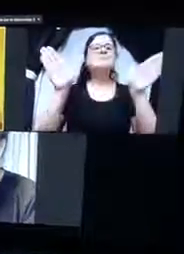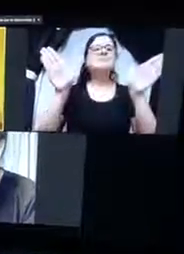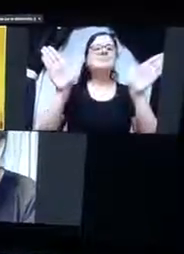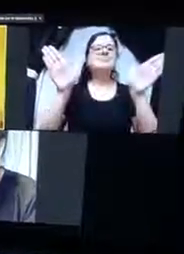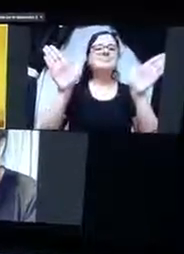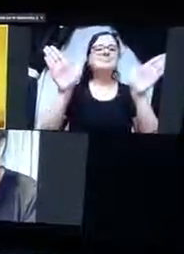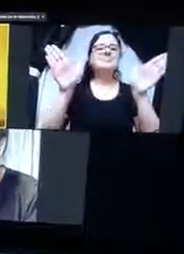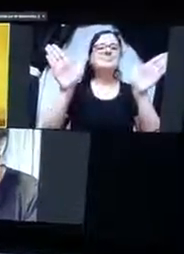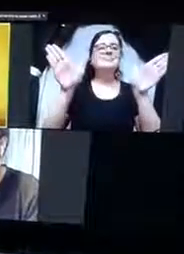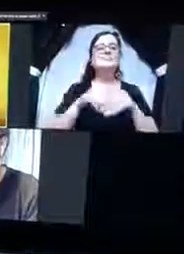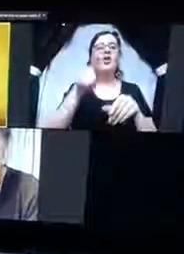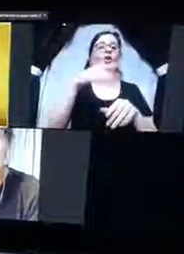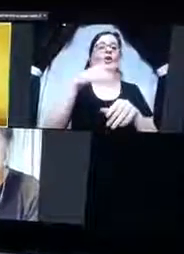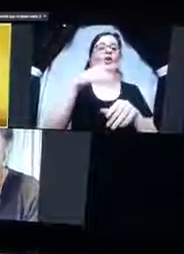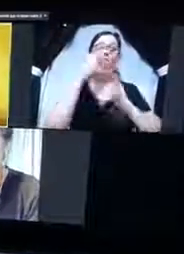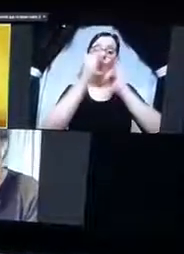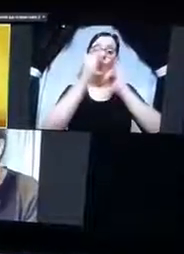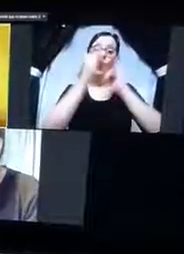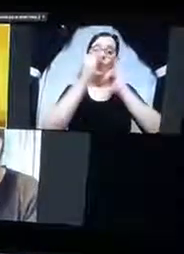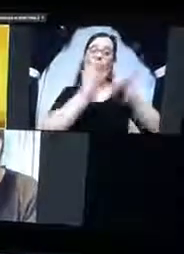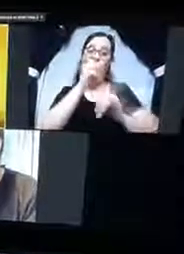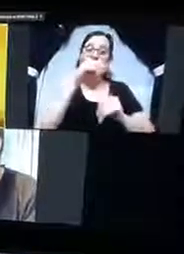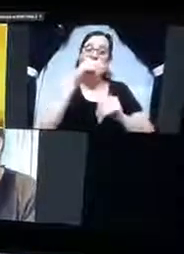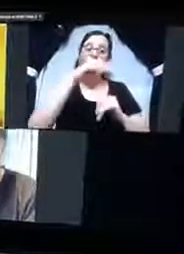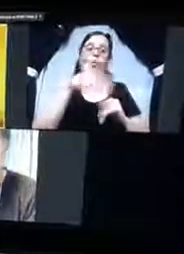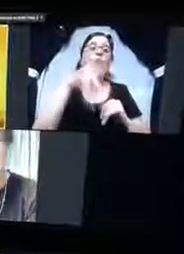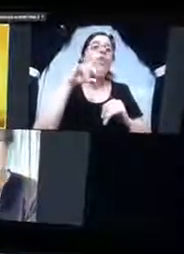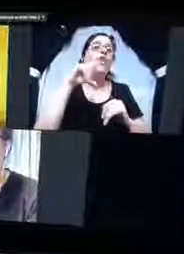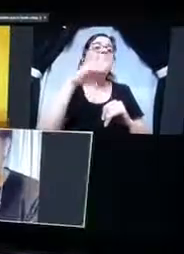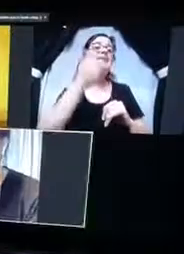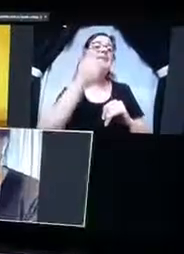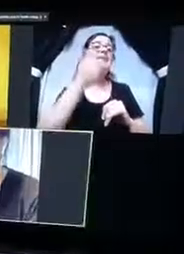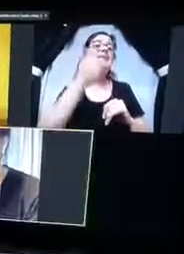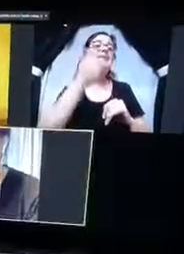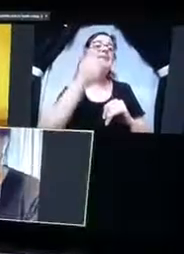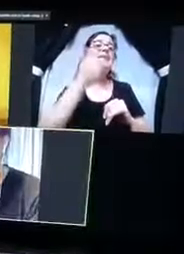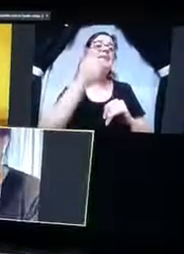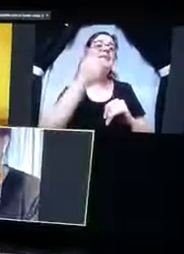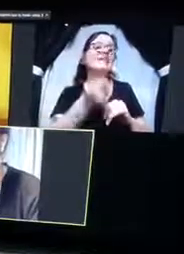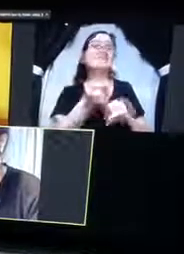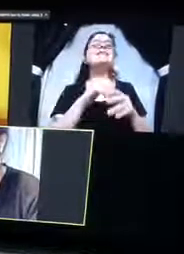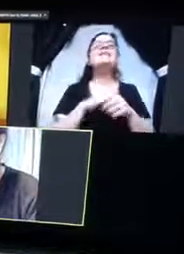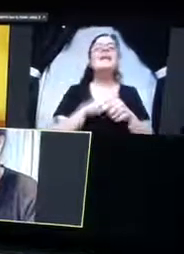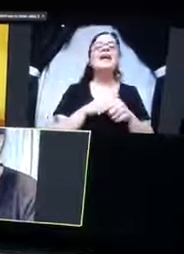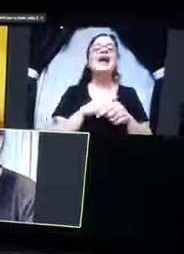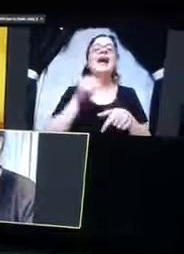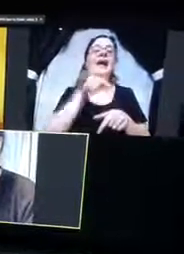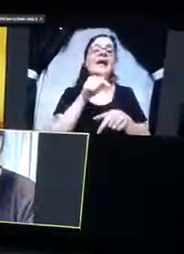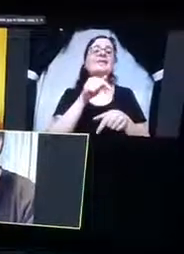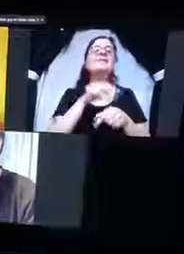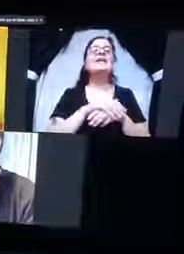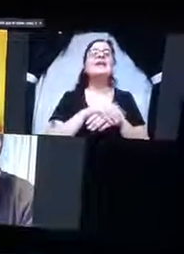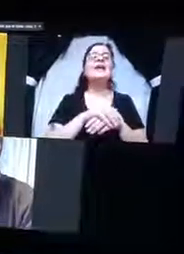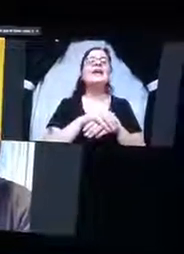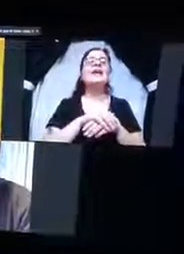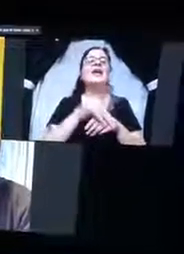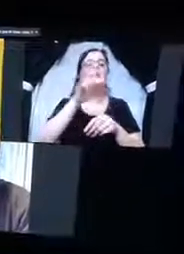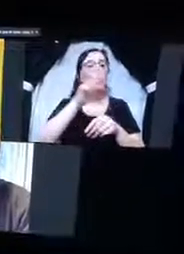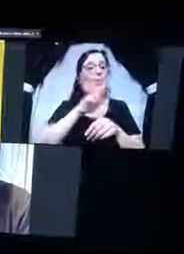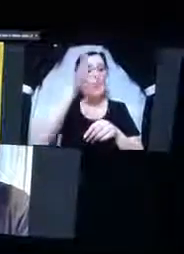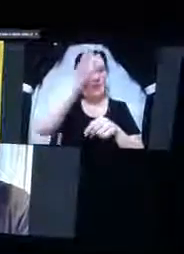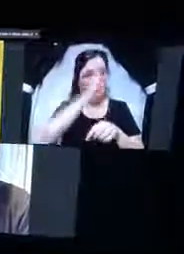Mónica. Cuento, para que todos sepan, mientras vos seguís leyendo y buscando preguntas. Dale. Mónica es una